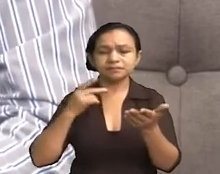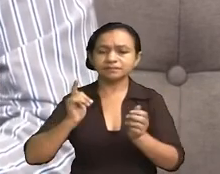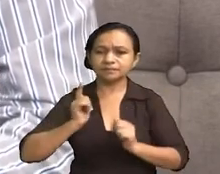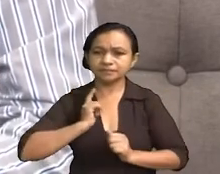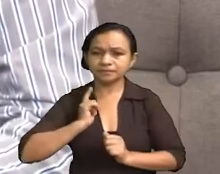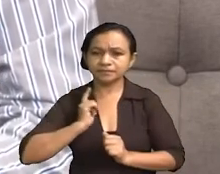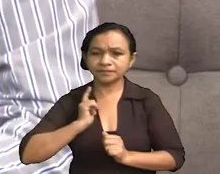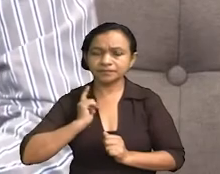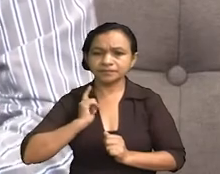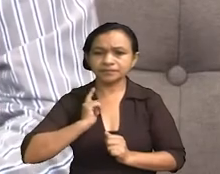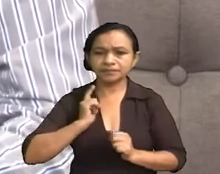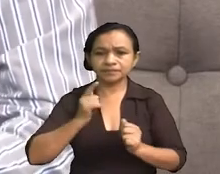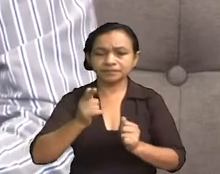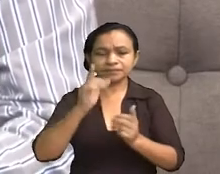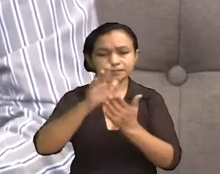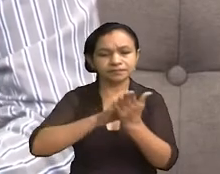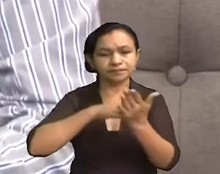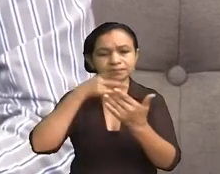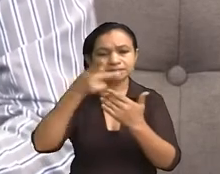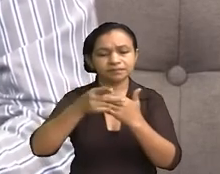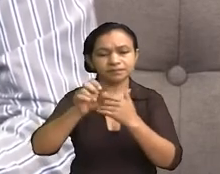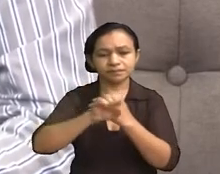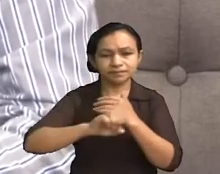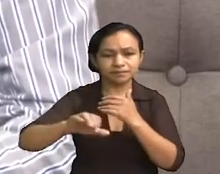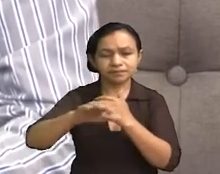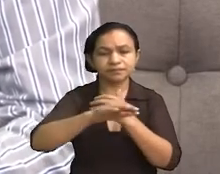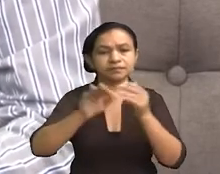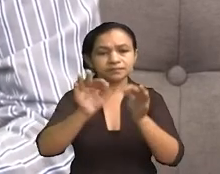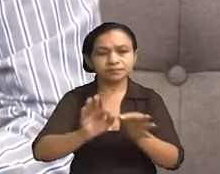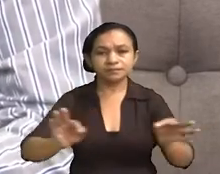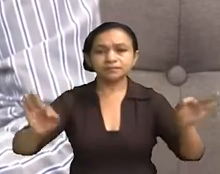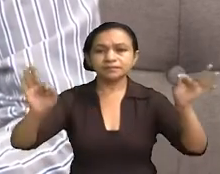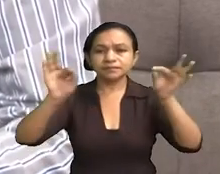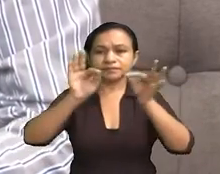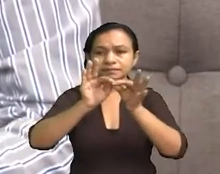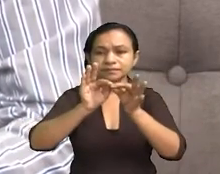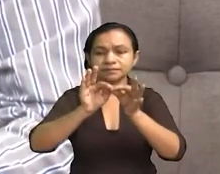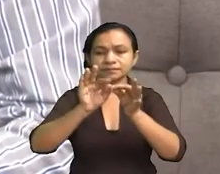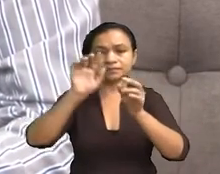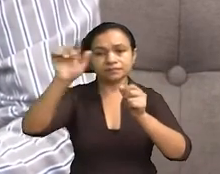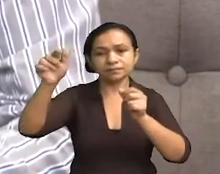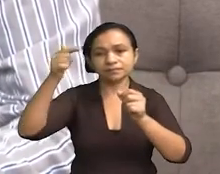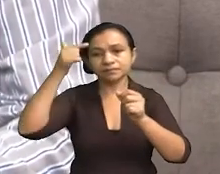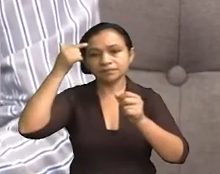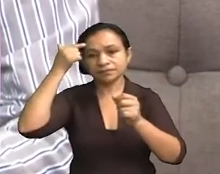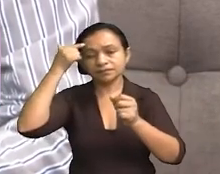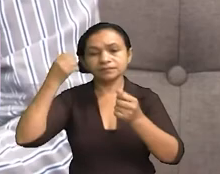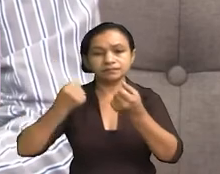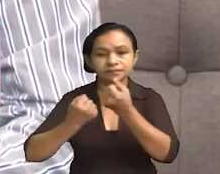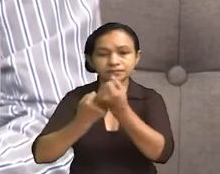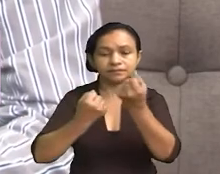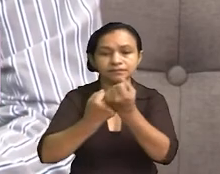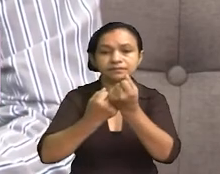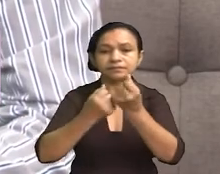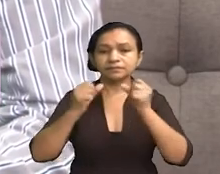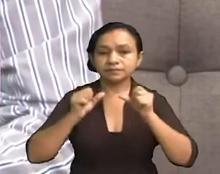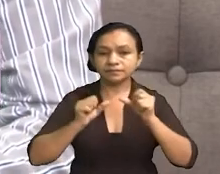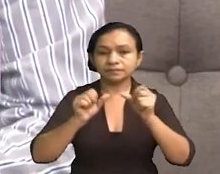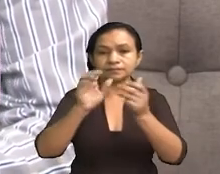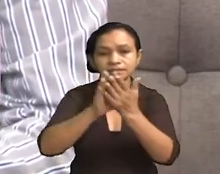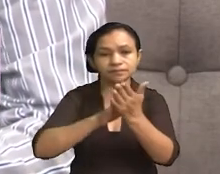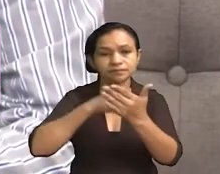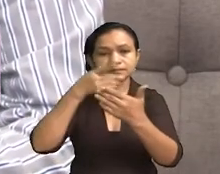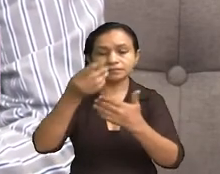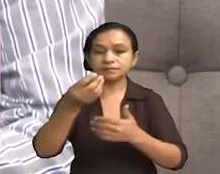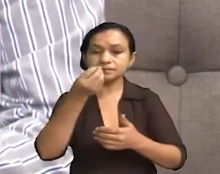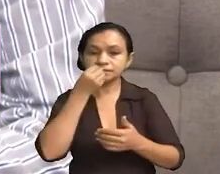manteniendo los programas sociales fundamentales que viene impulsando nuestro gobierno. Por ejemplo, se mantiene el programa de